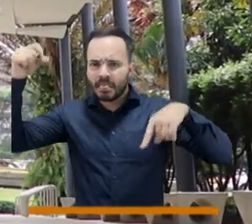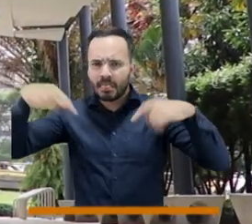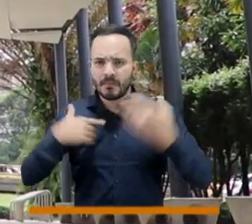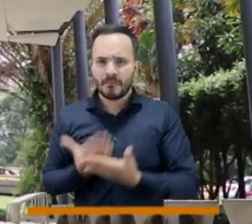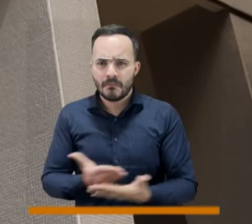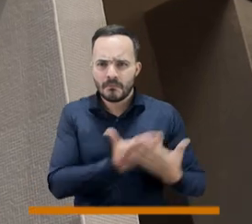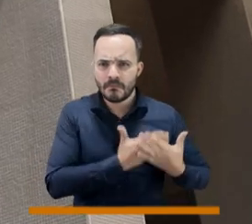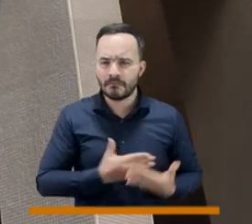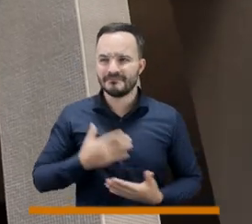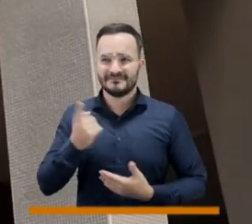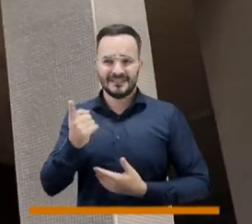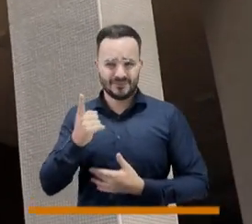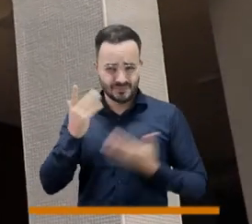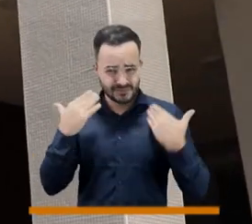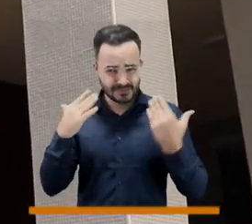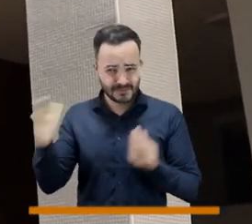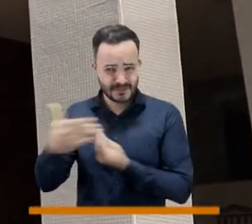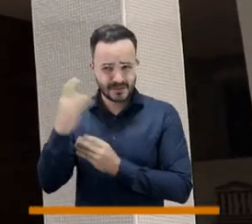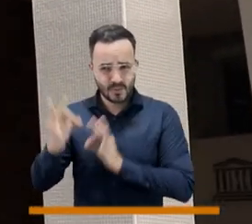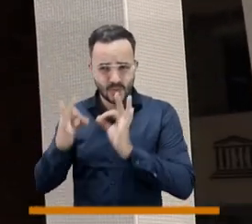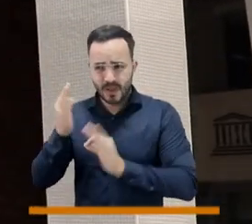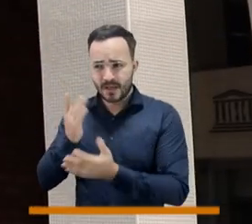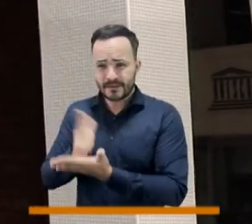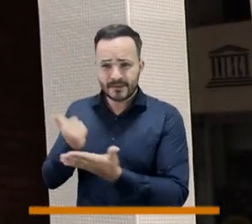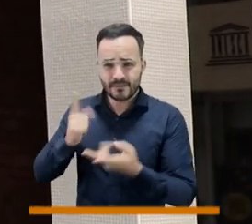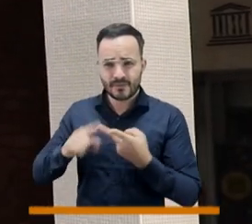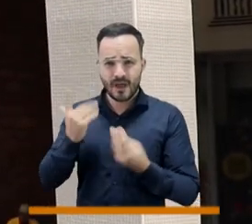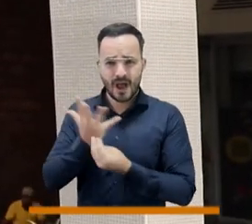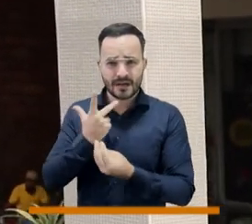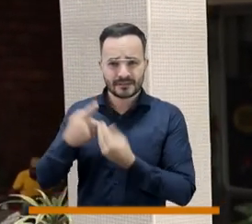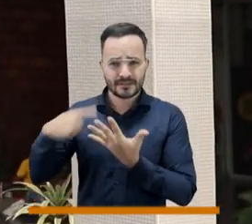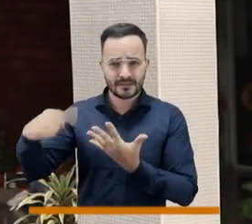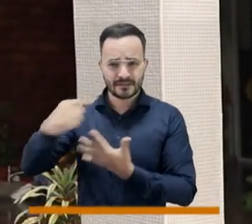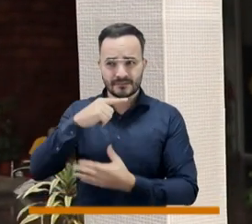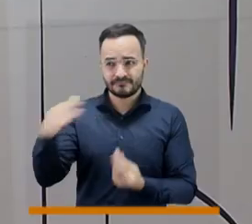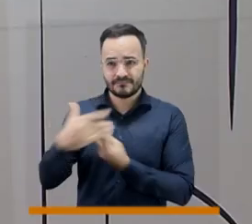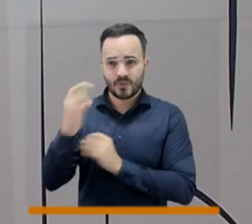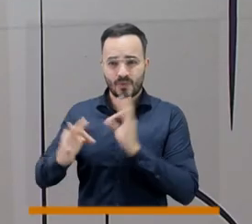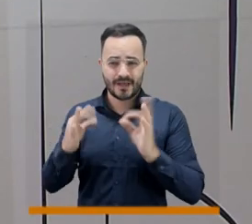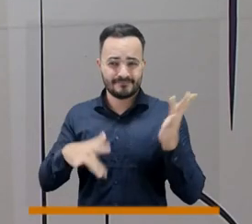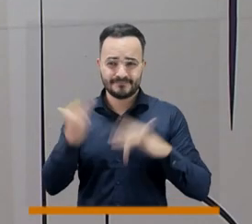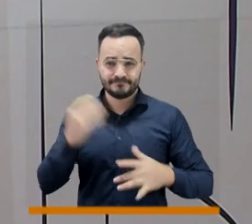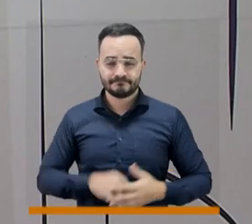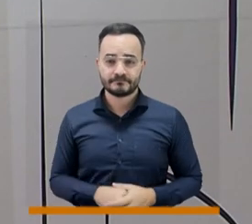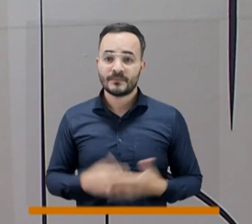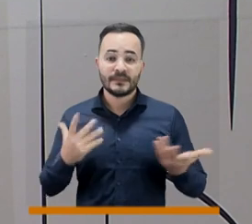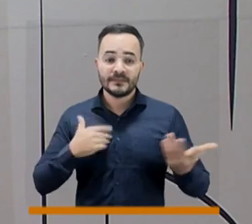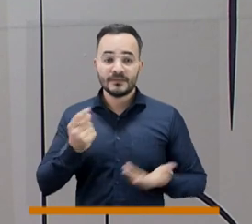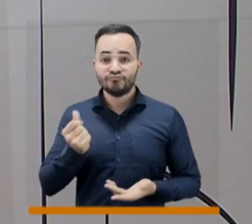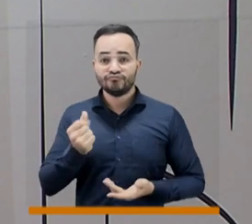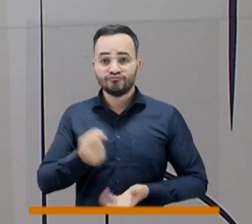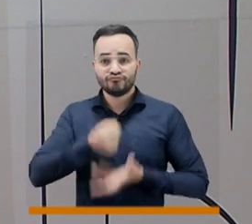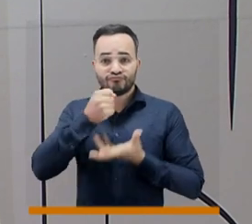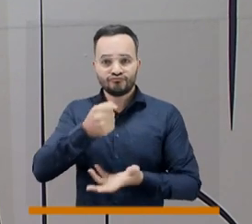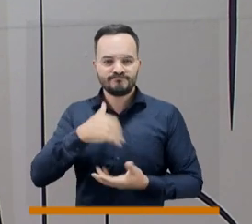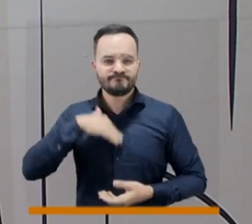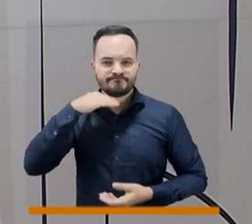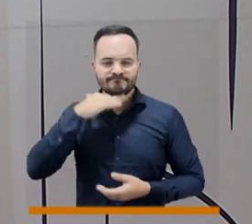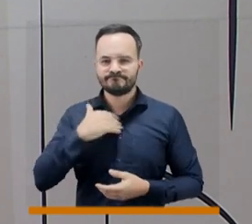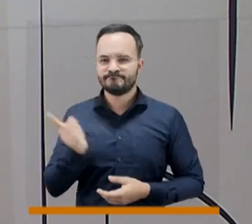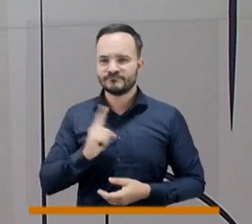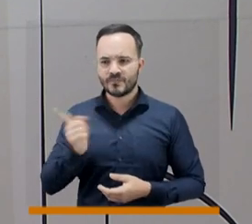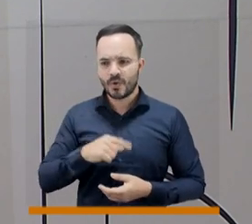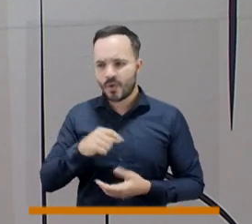que no se concibe para preservar archivos patrimoniales, libros y obras de arte. No tiene suficientes recursos. Hay